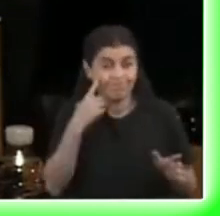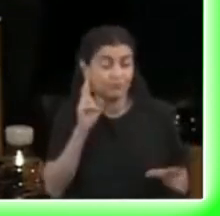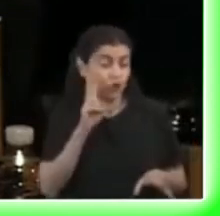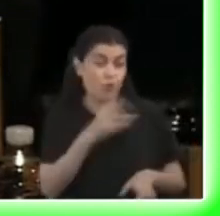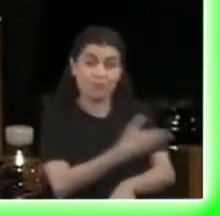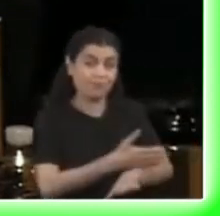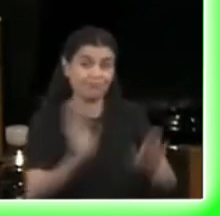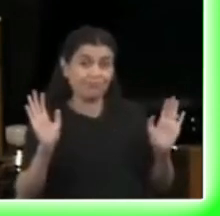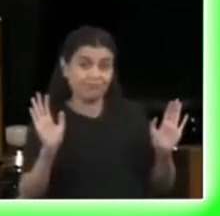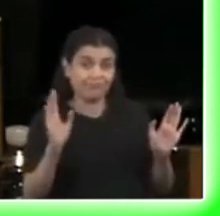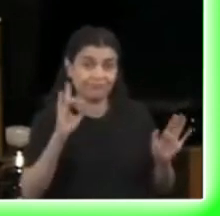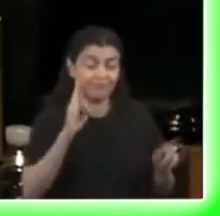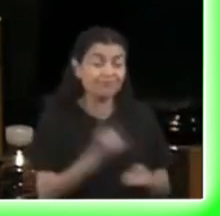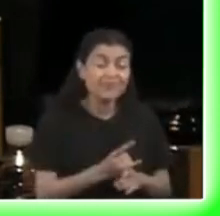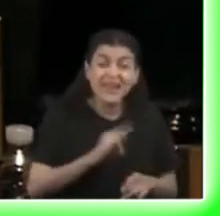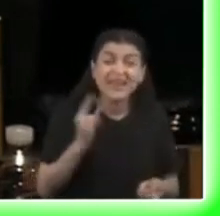No le salió.